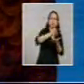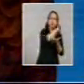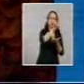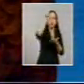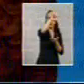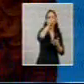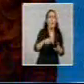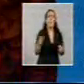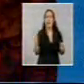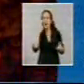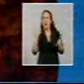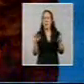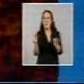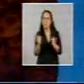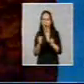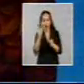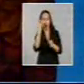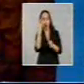un